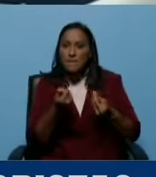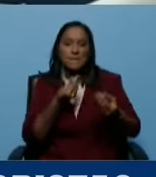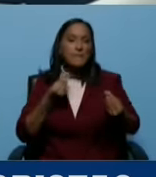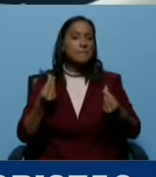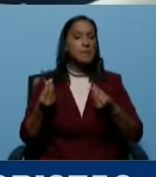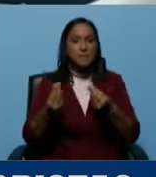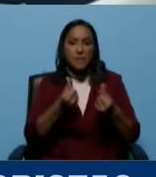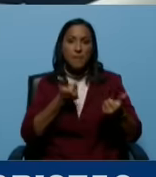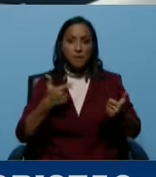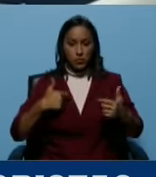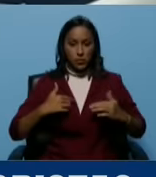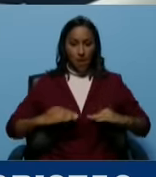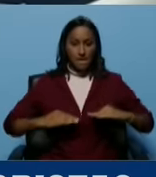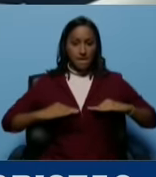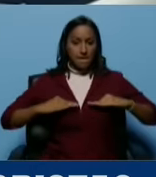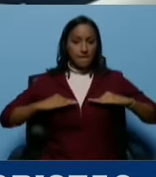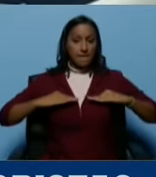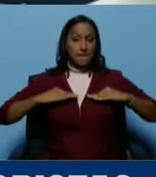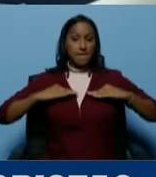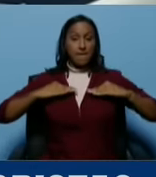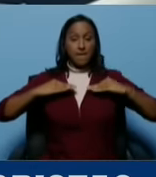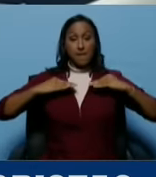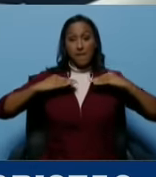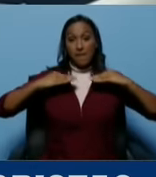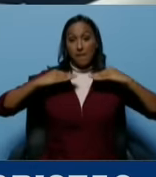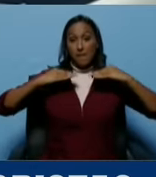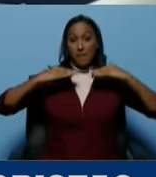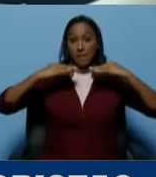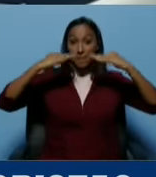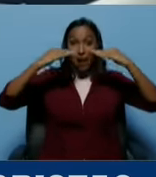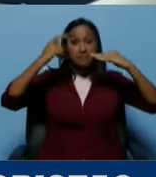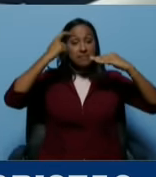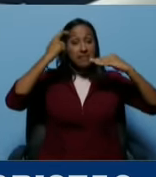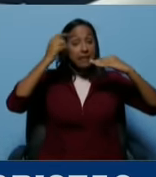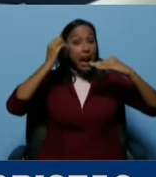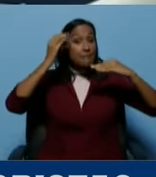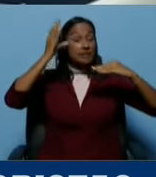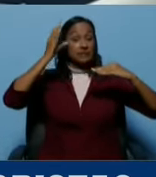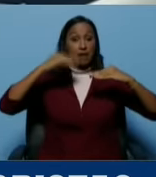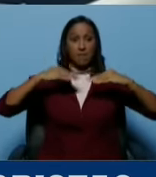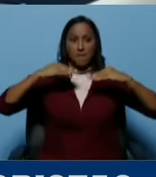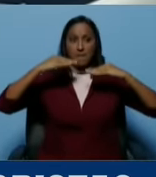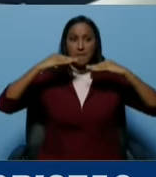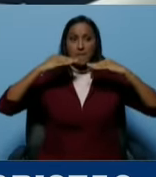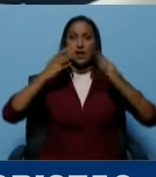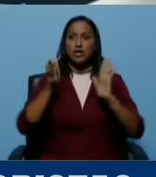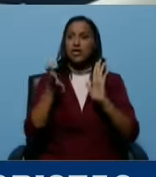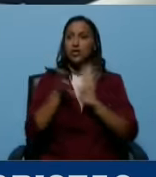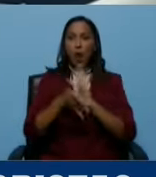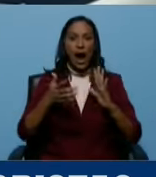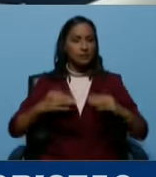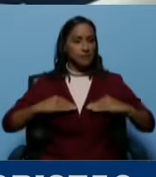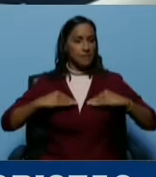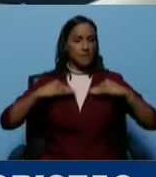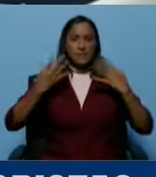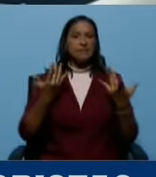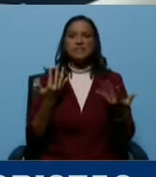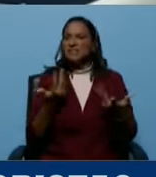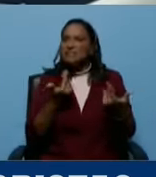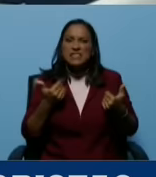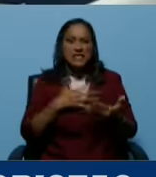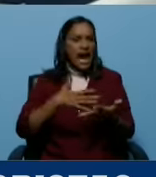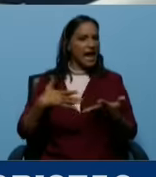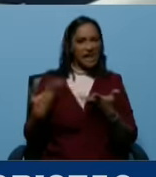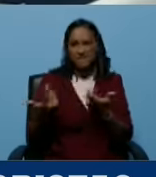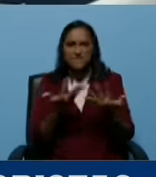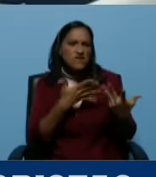física, aumento y prolongación de la capacidad de alerta de la energía, supresión del hambre, entre